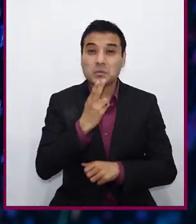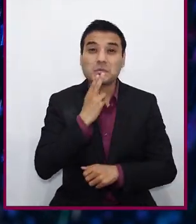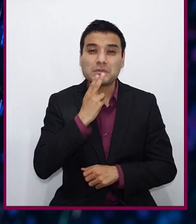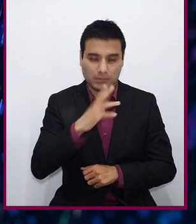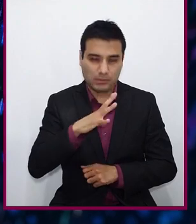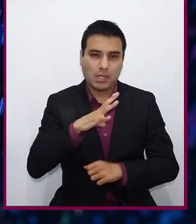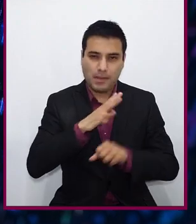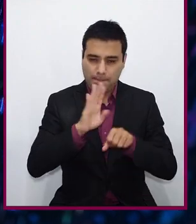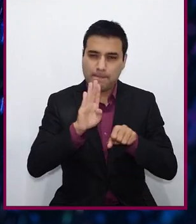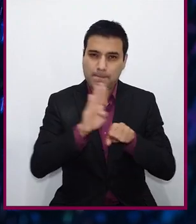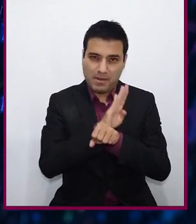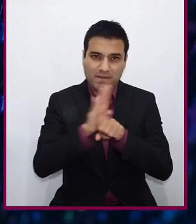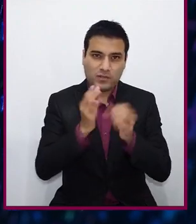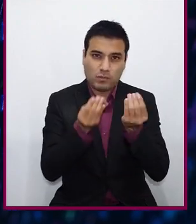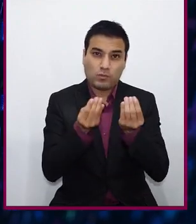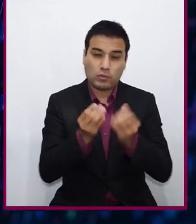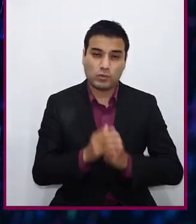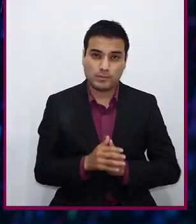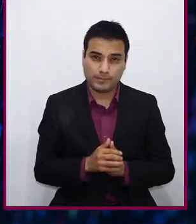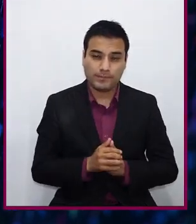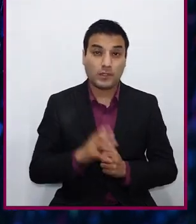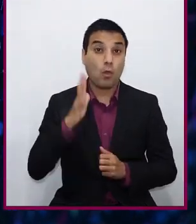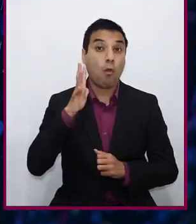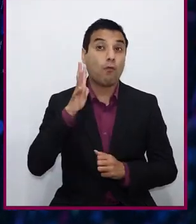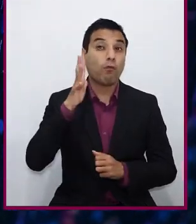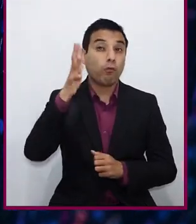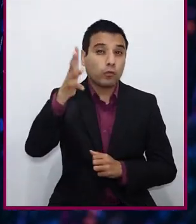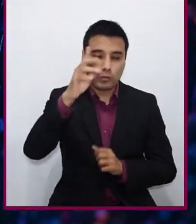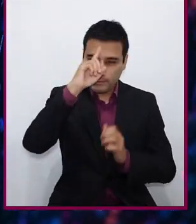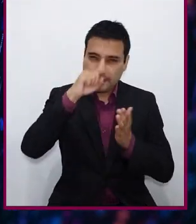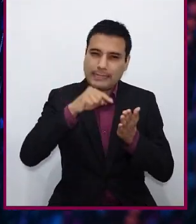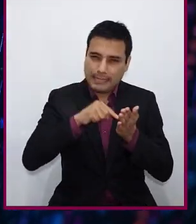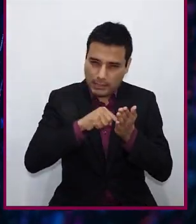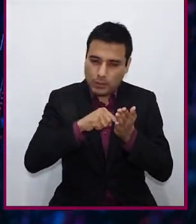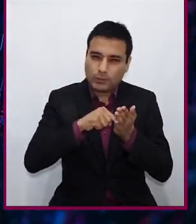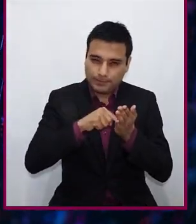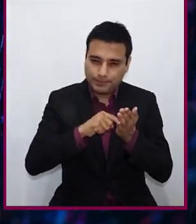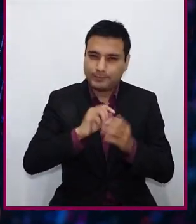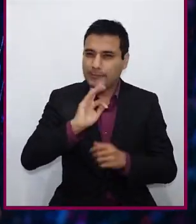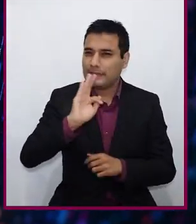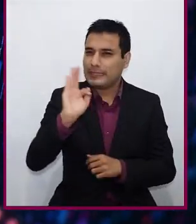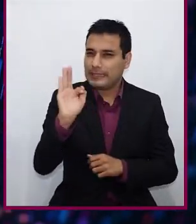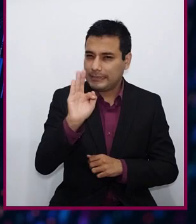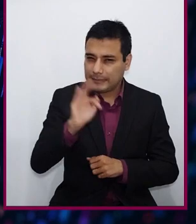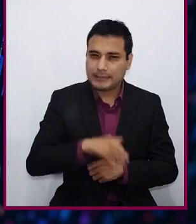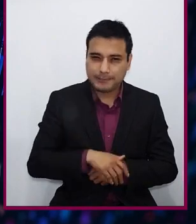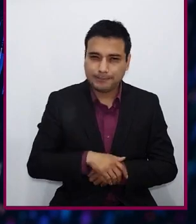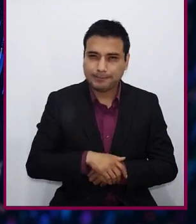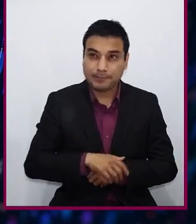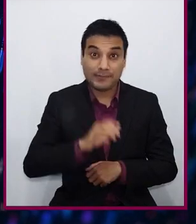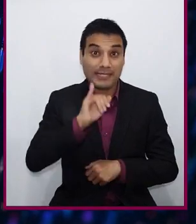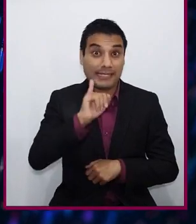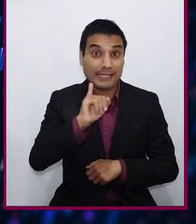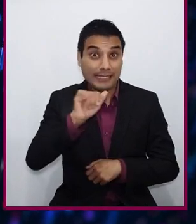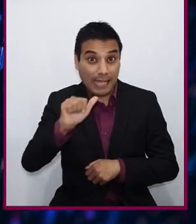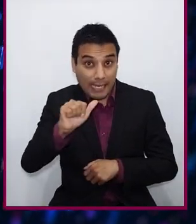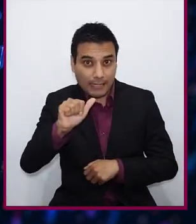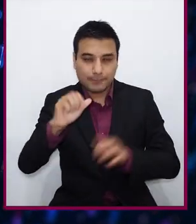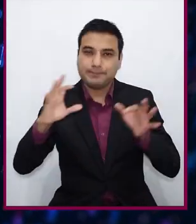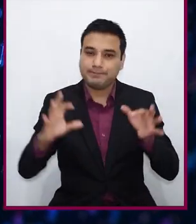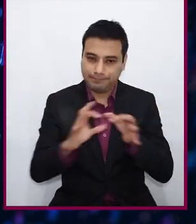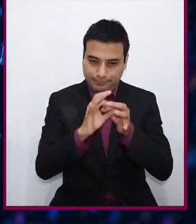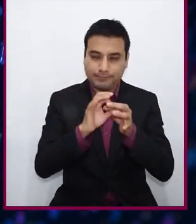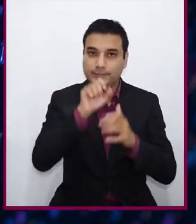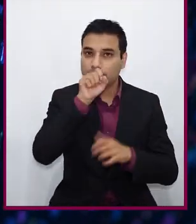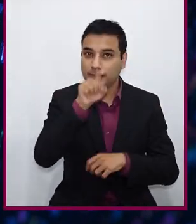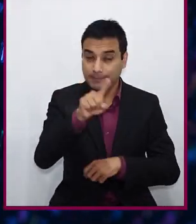complemente mucho con los temas de inteligencia artificial o de inteligencia existen puede hacer uso del lorient